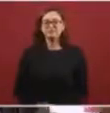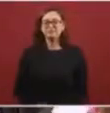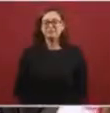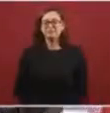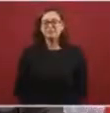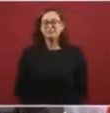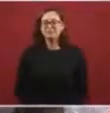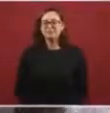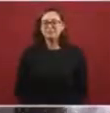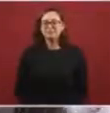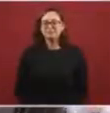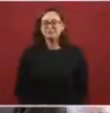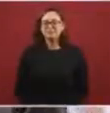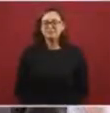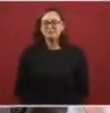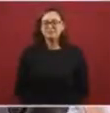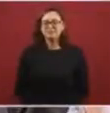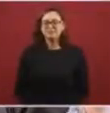¡Ya!